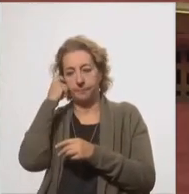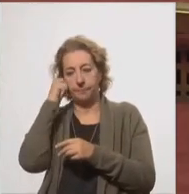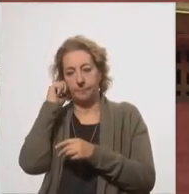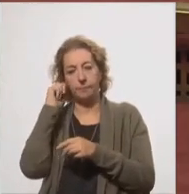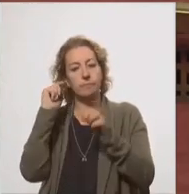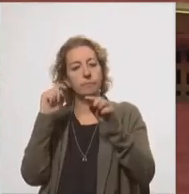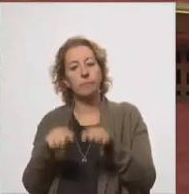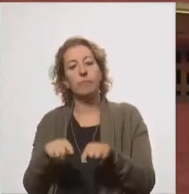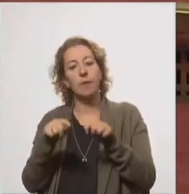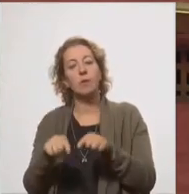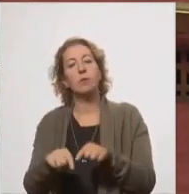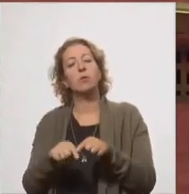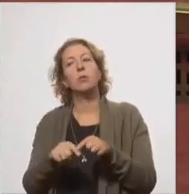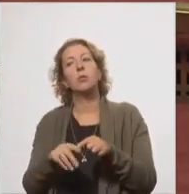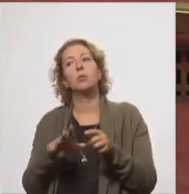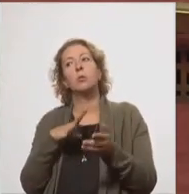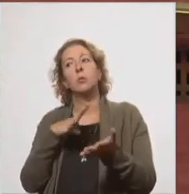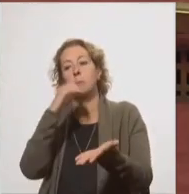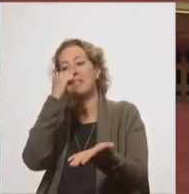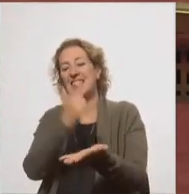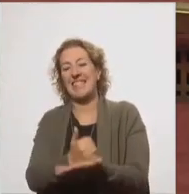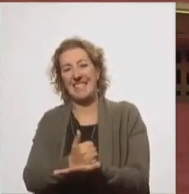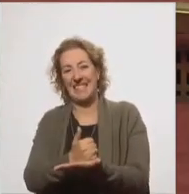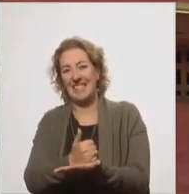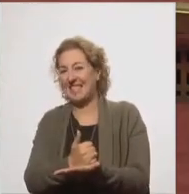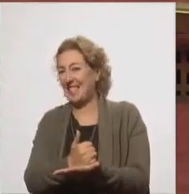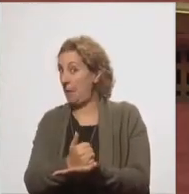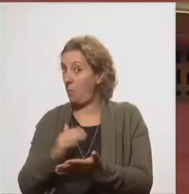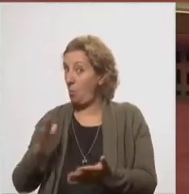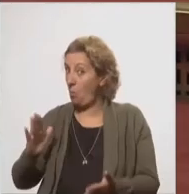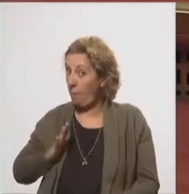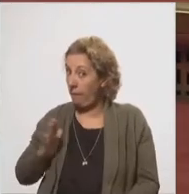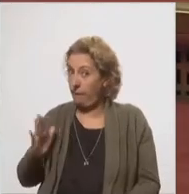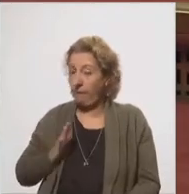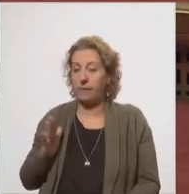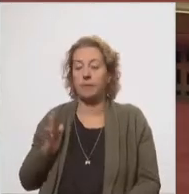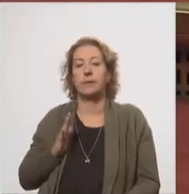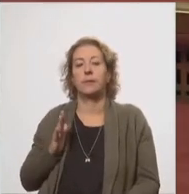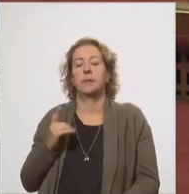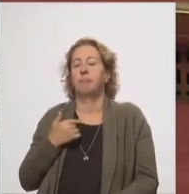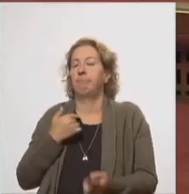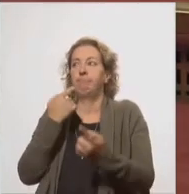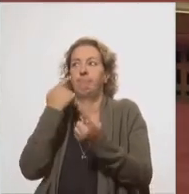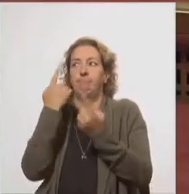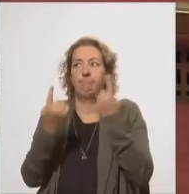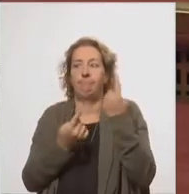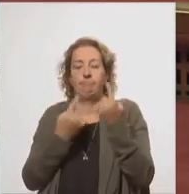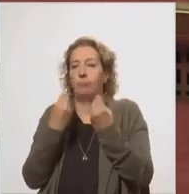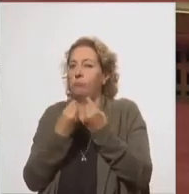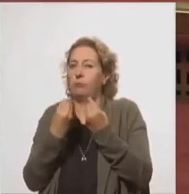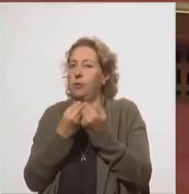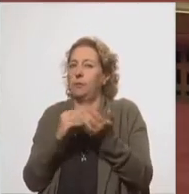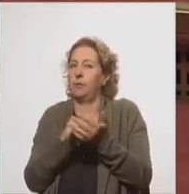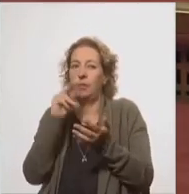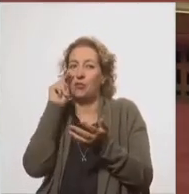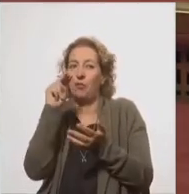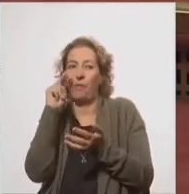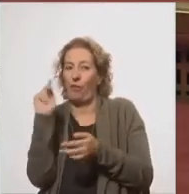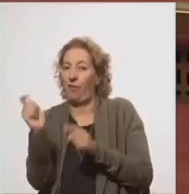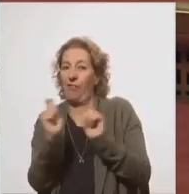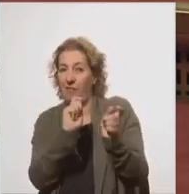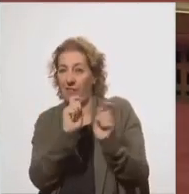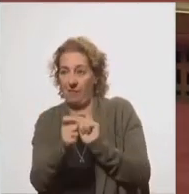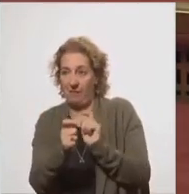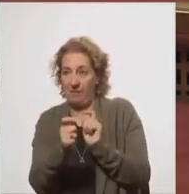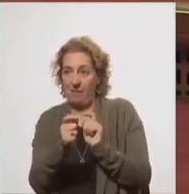presencia insoslayable de mujeres que permanecieron muchas veces invisibilizadas durante mucho tiempo.